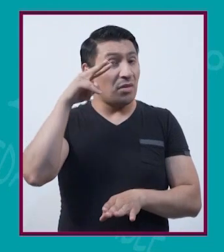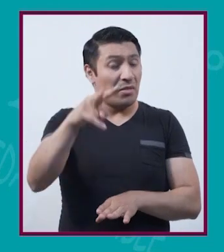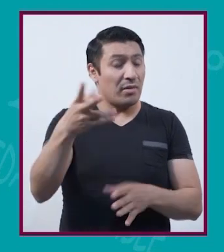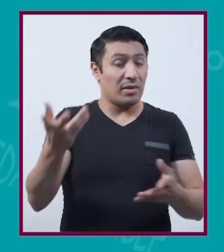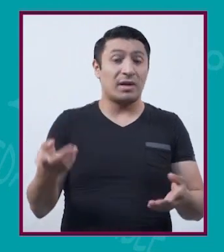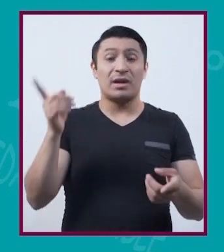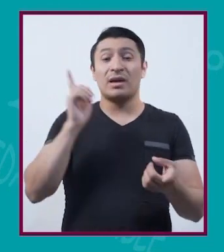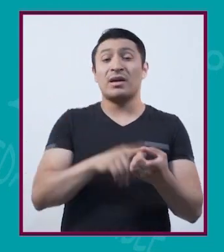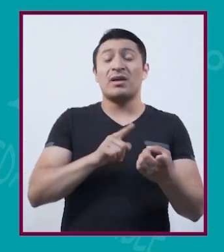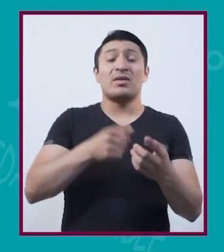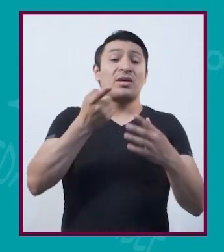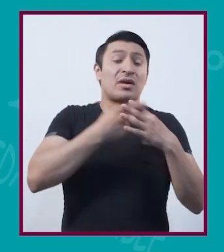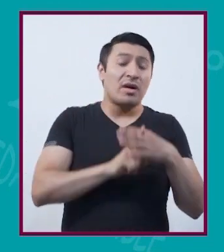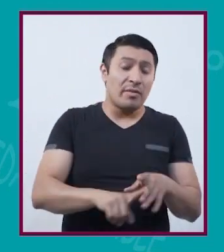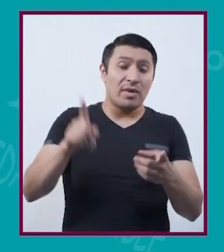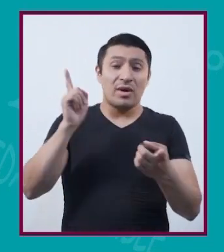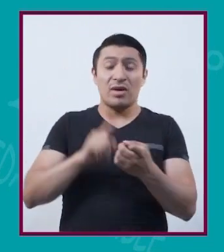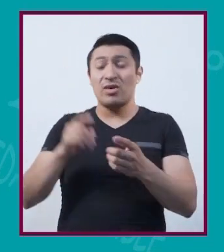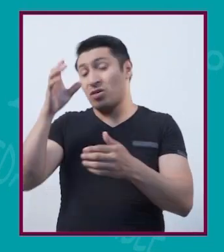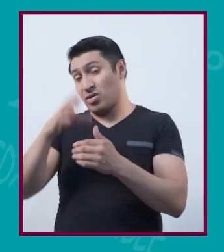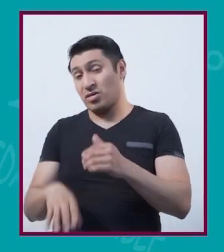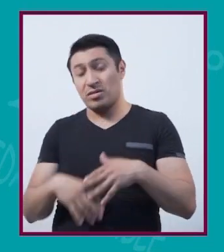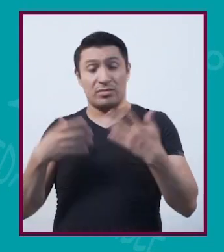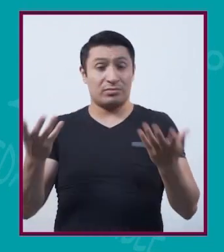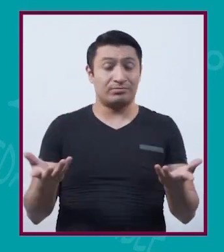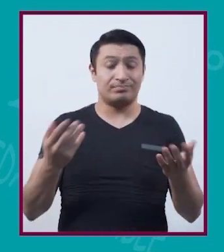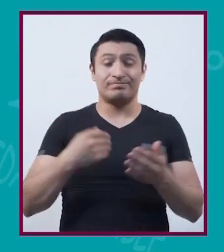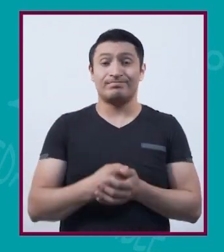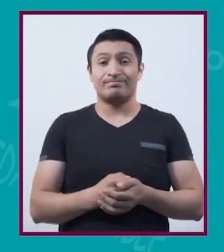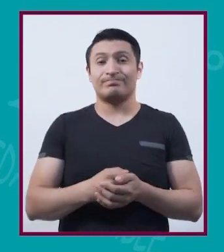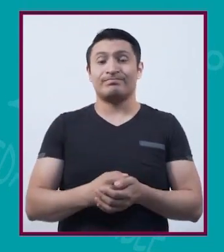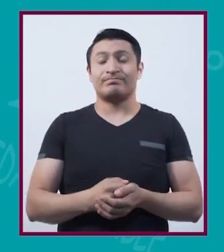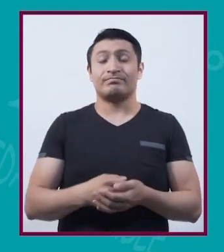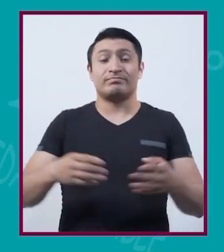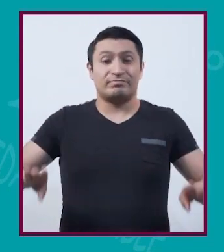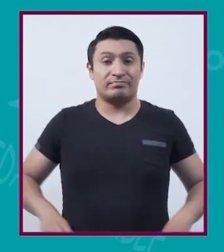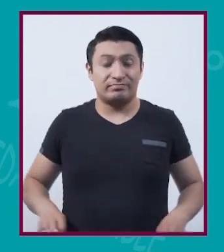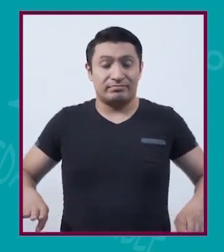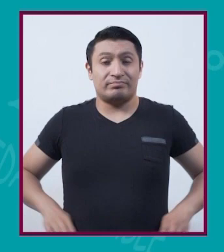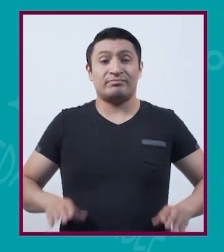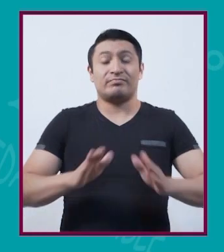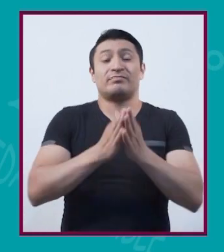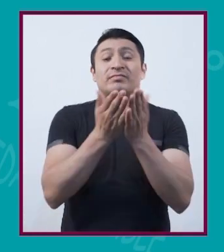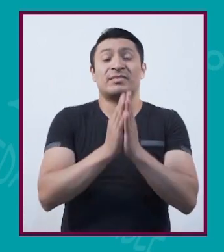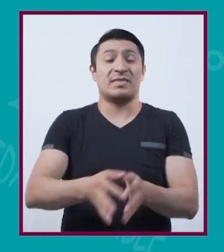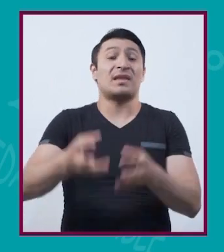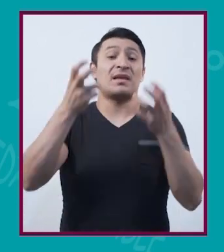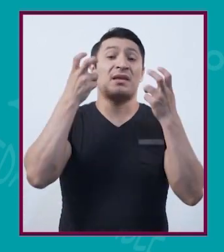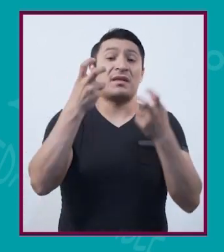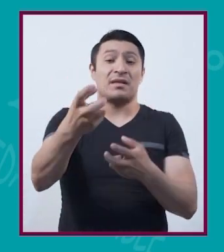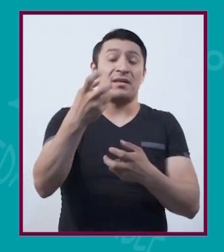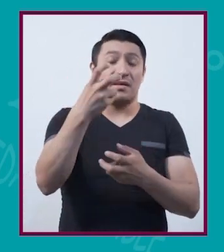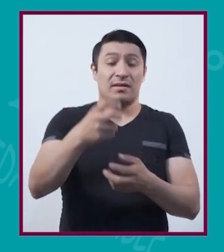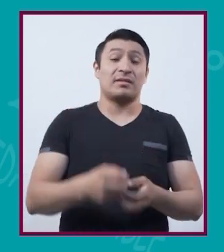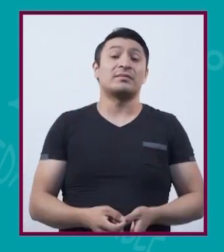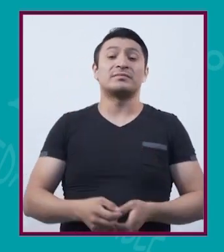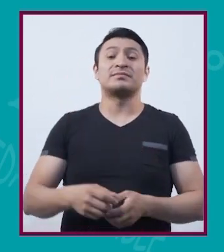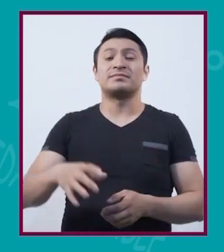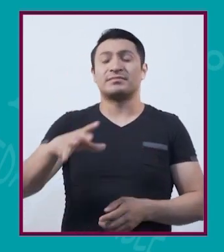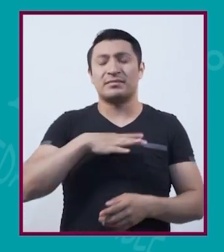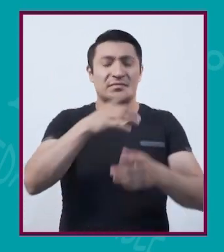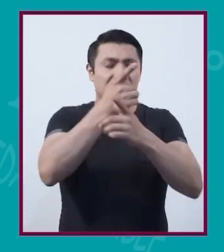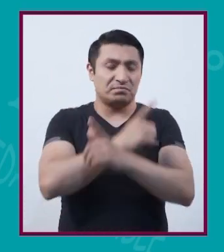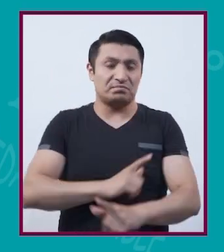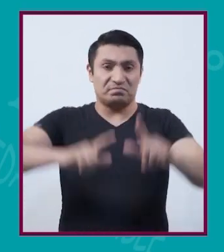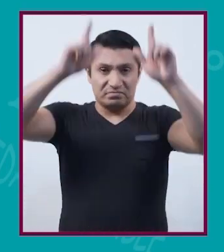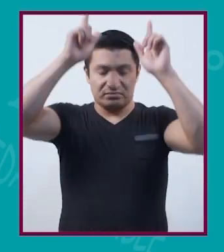Una virtud de este trabajo es, precisamente, que transita con libertad entre la narración, el ensayo y la crónica. De